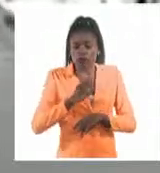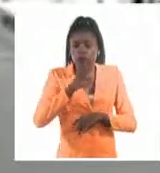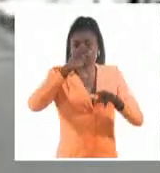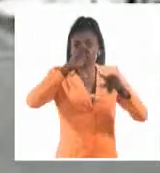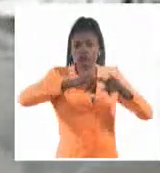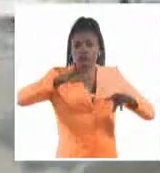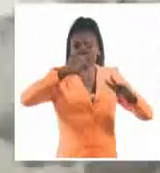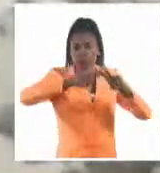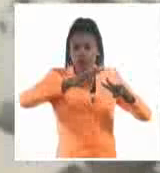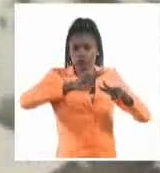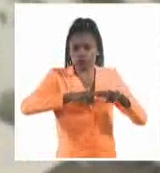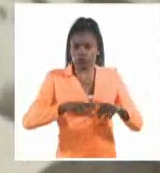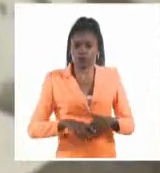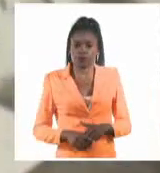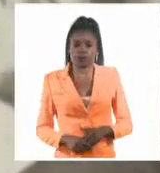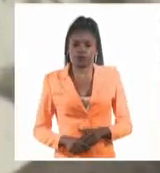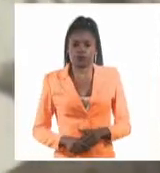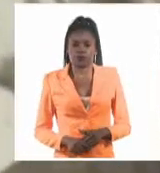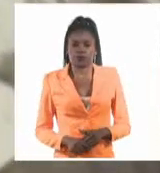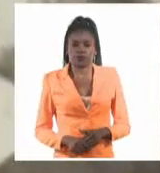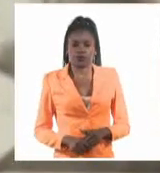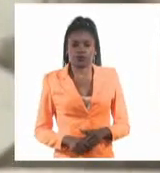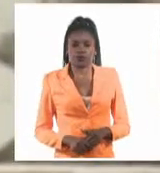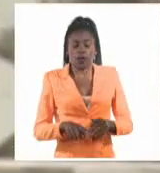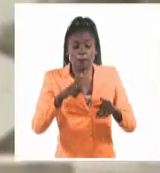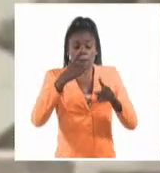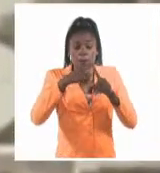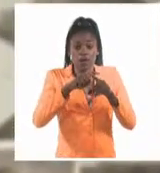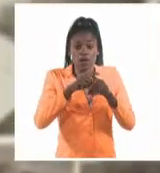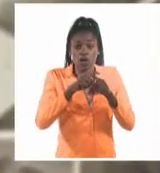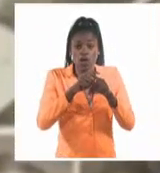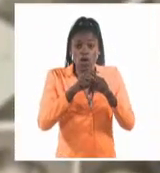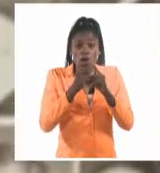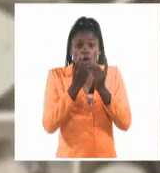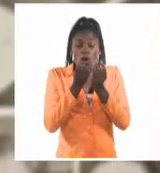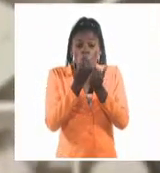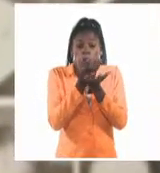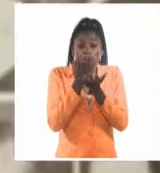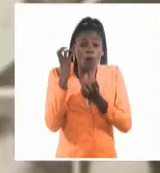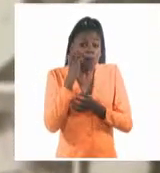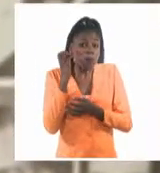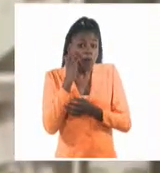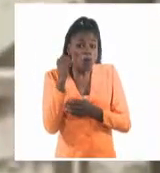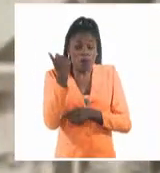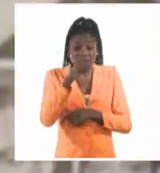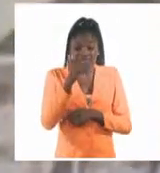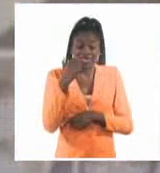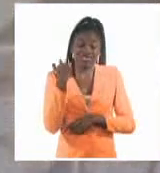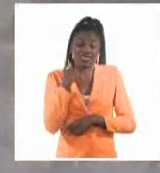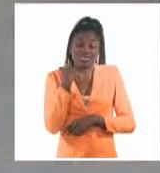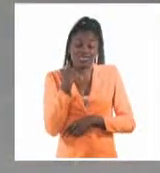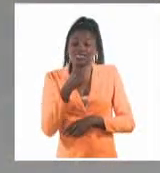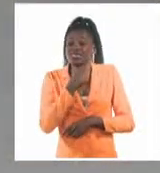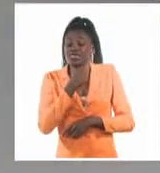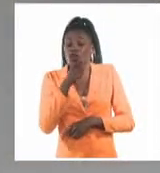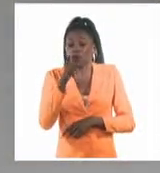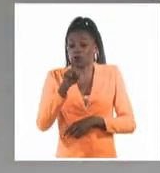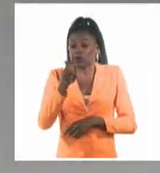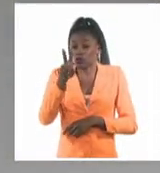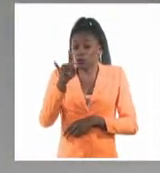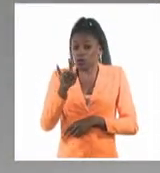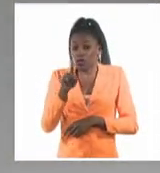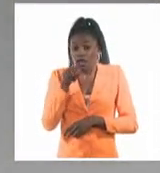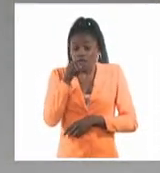Altos Estudios. Pero las cenizas de Mella, asesinado en México el 10 de enero de 1929, mucho tuvieron